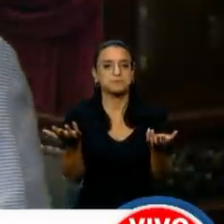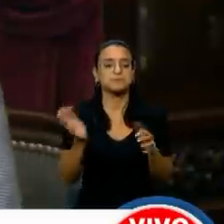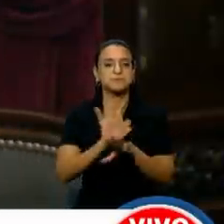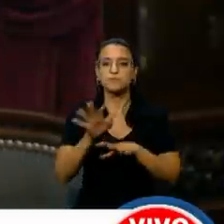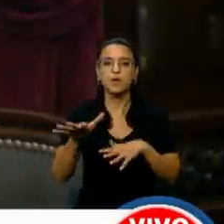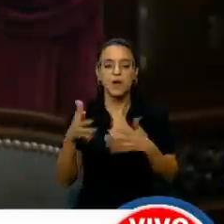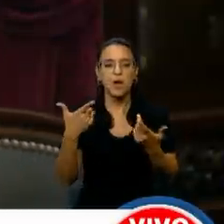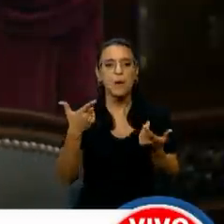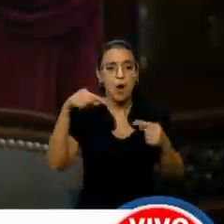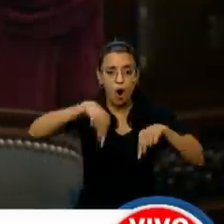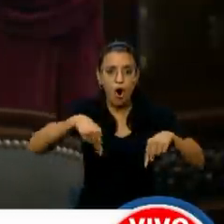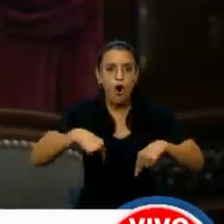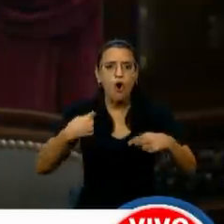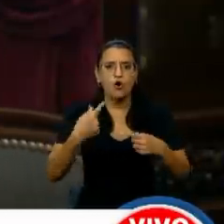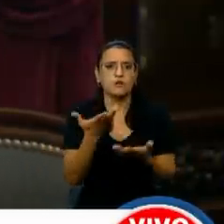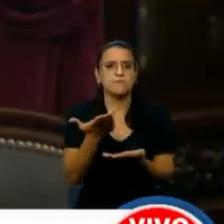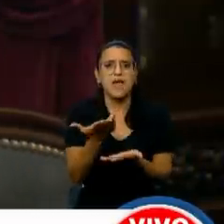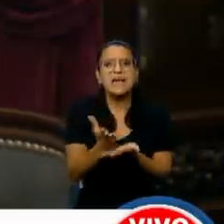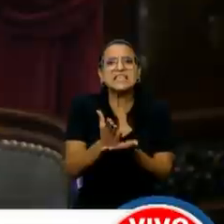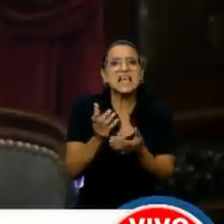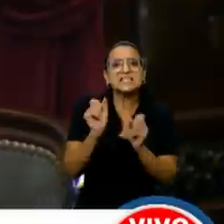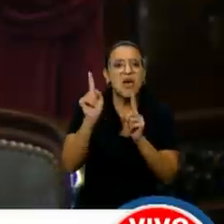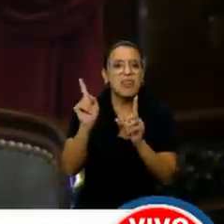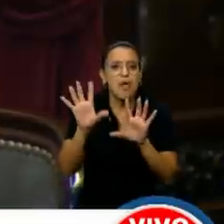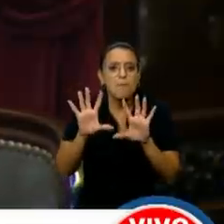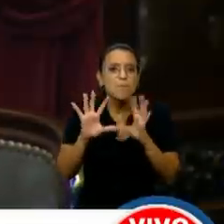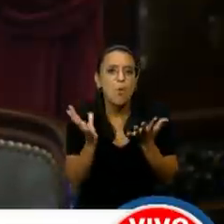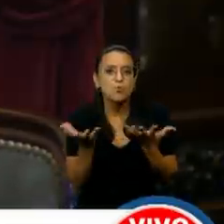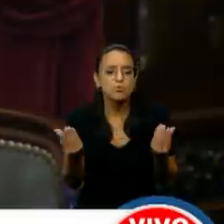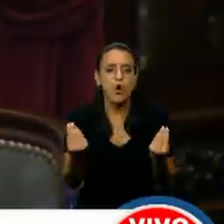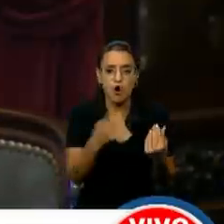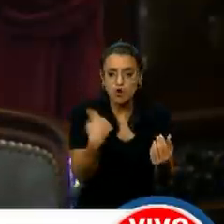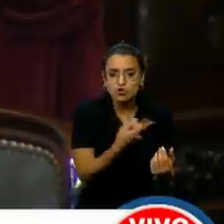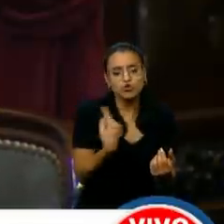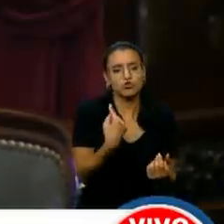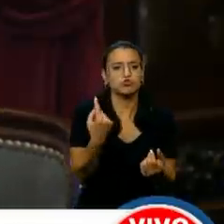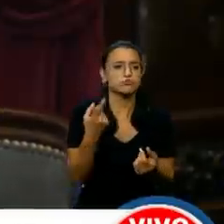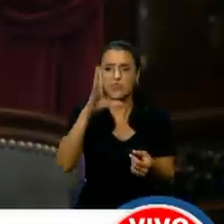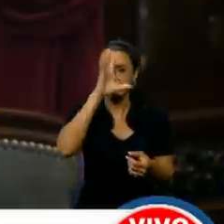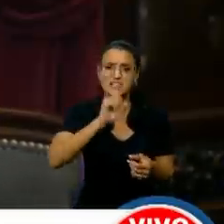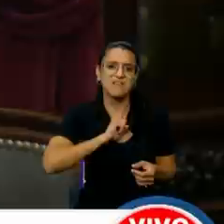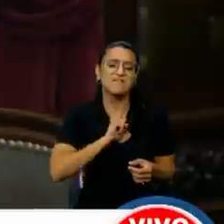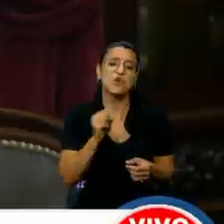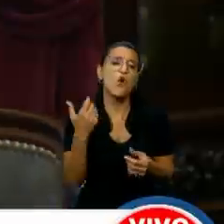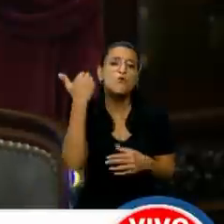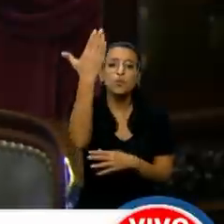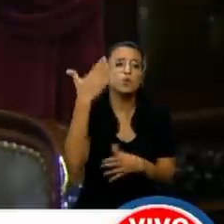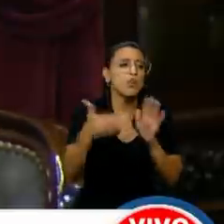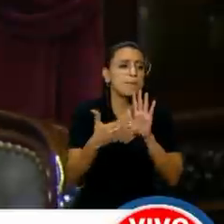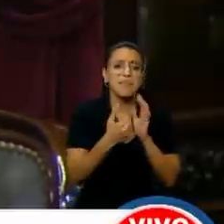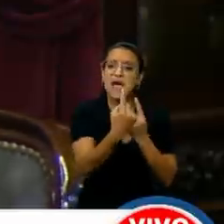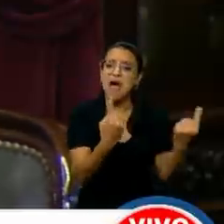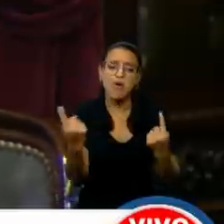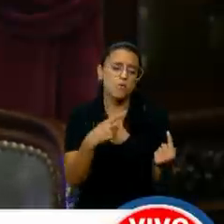activa del padre lo que hoy el mundo exige y creo que este es el desafío que tenemos todos nuestro futuro depende de cada uno de nosotros